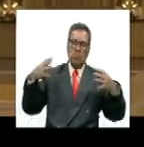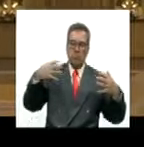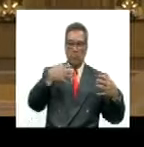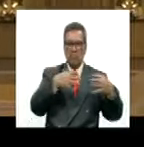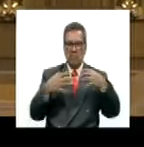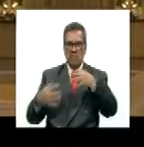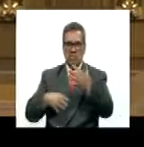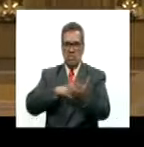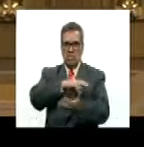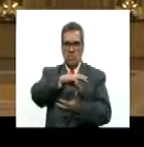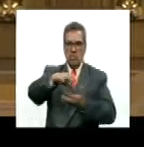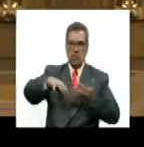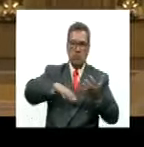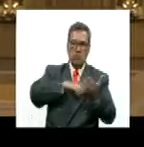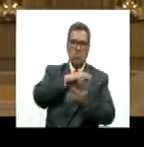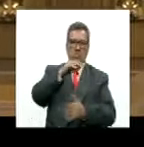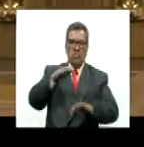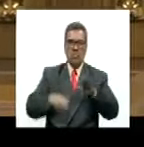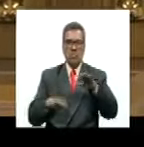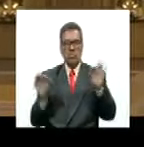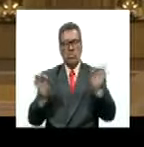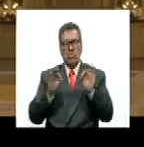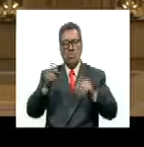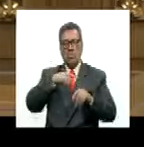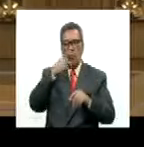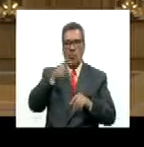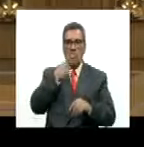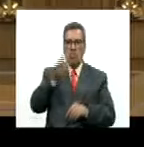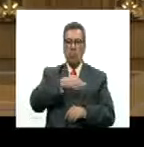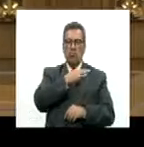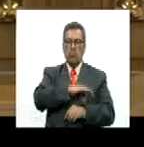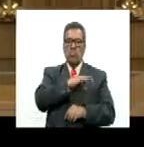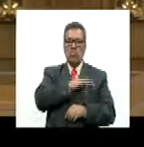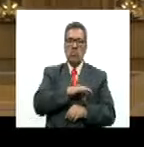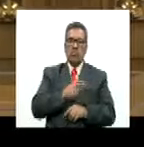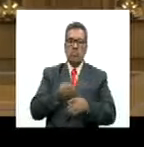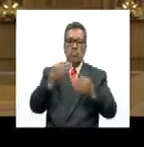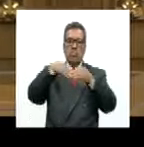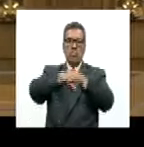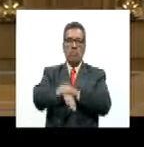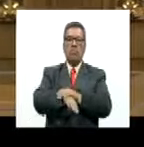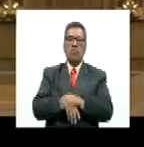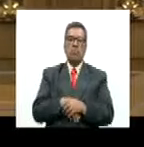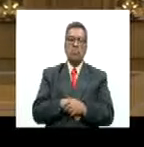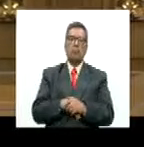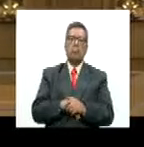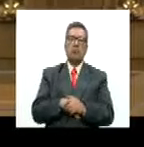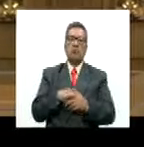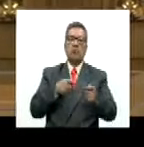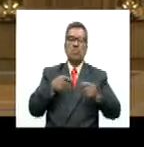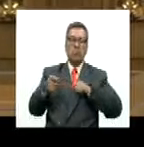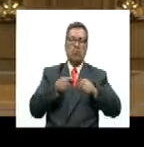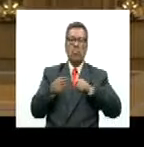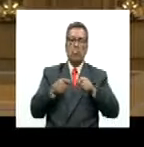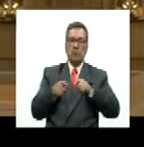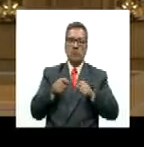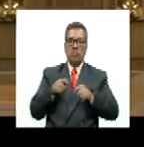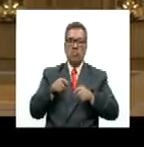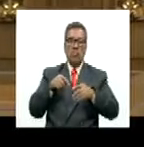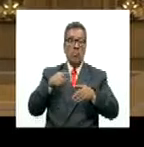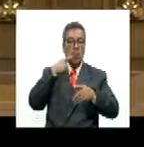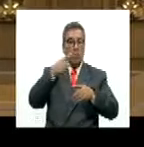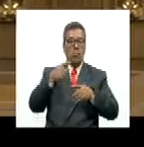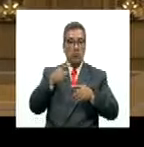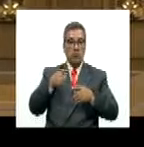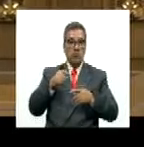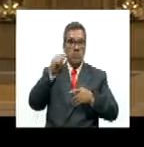para generar desestabilización política y social, incluidas las acciones fascistas de